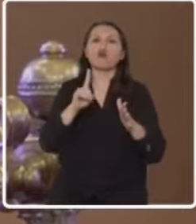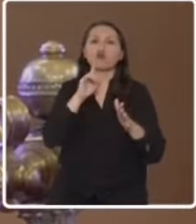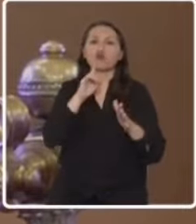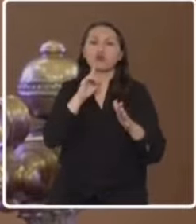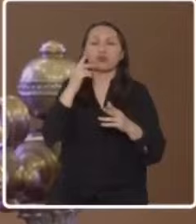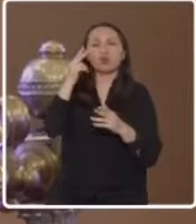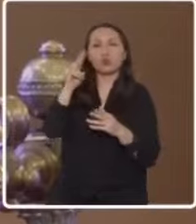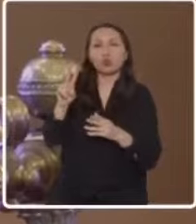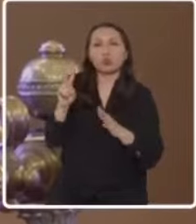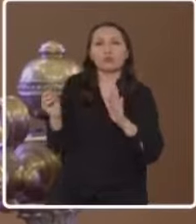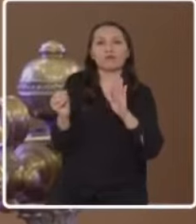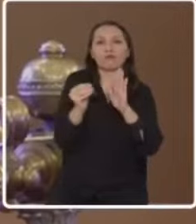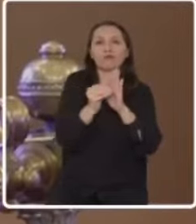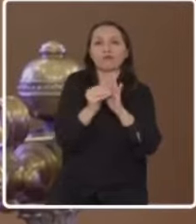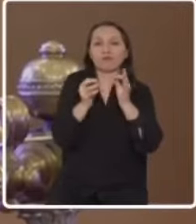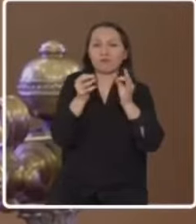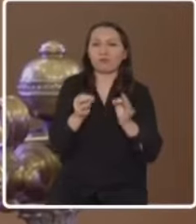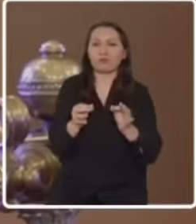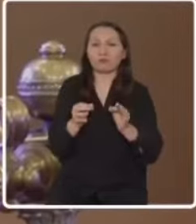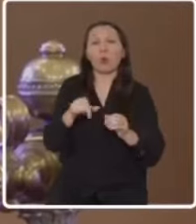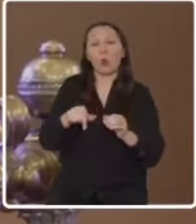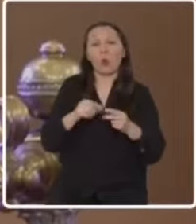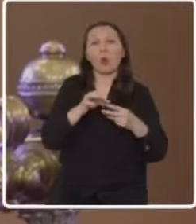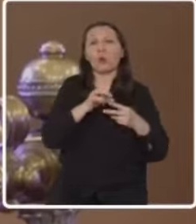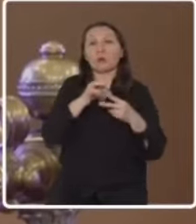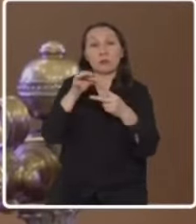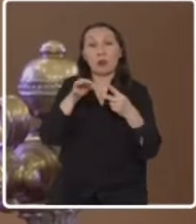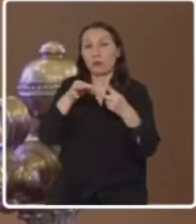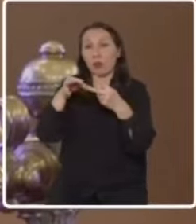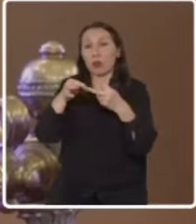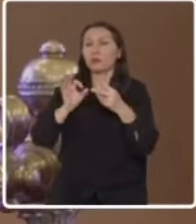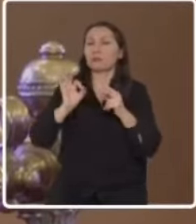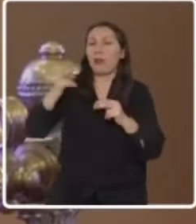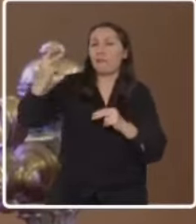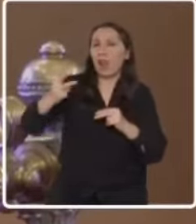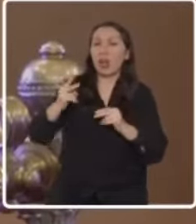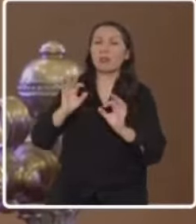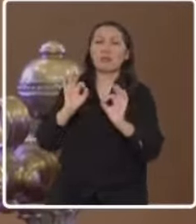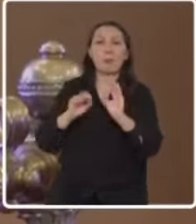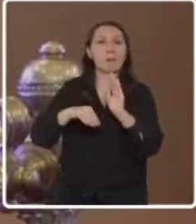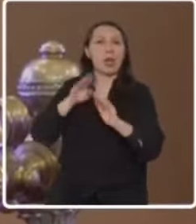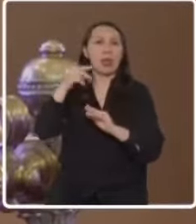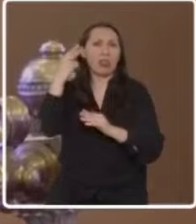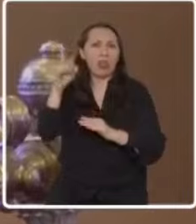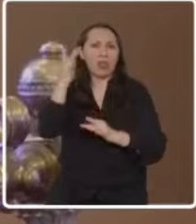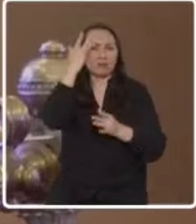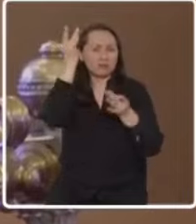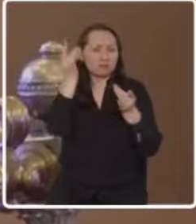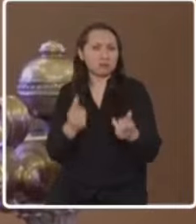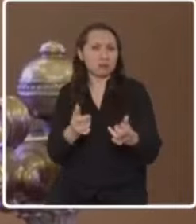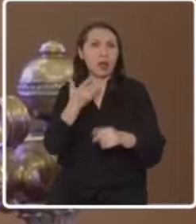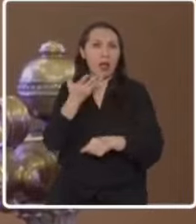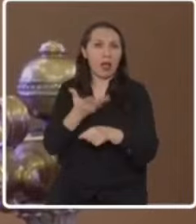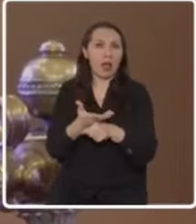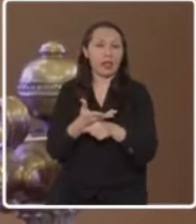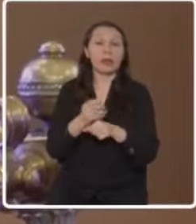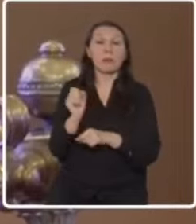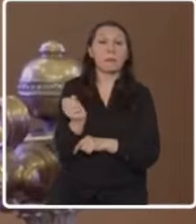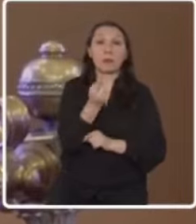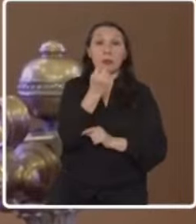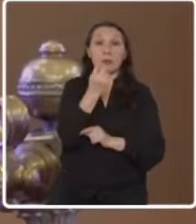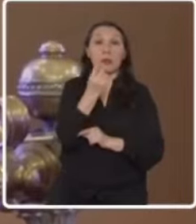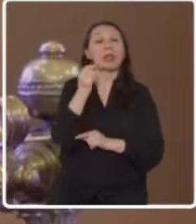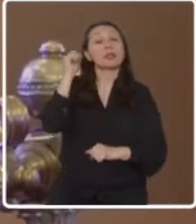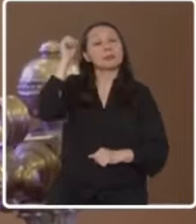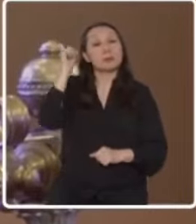impronta. Hoy quisiera destacar dos valores superiores de sus virtudes y talentos. En primer lugar,